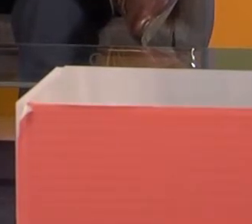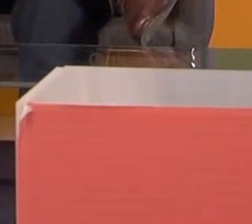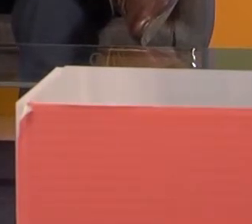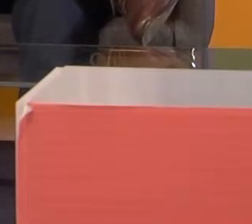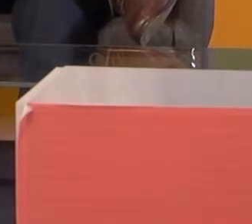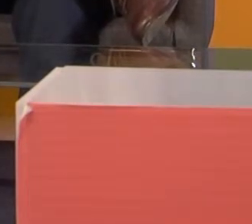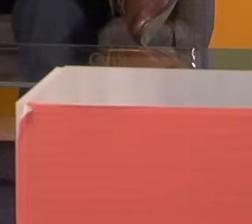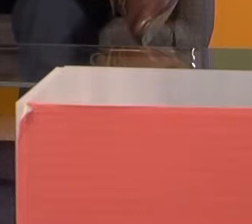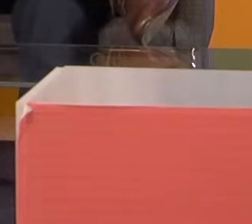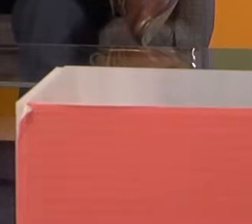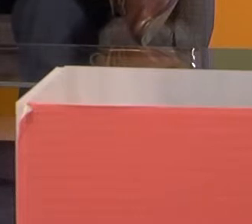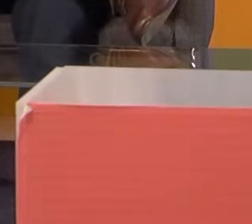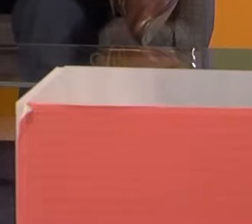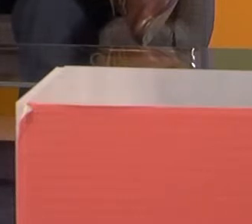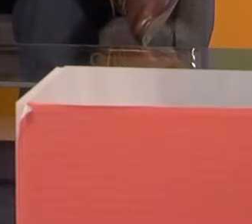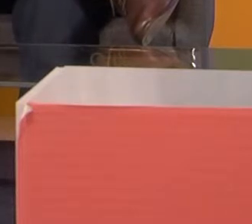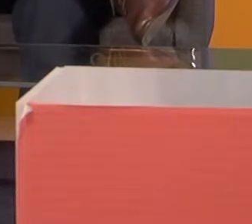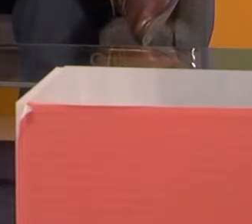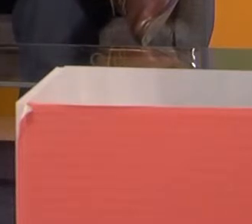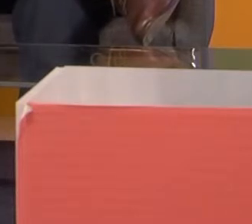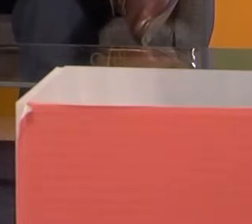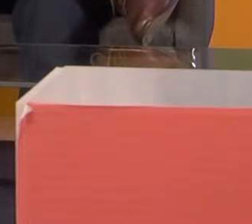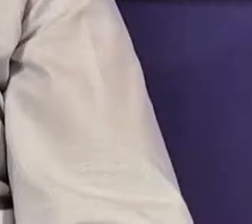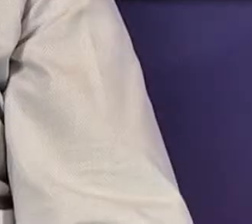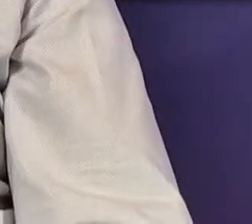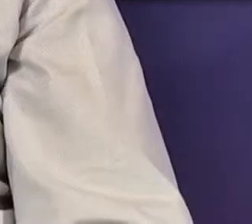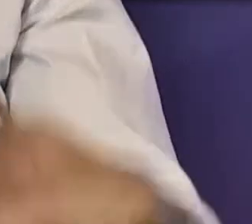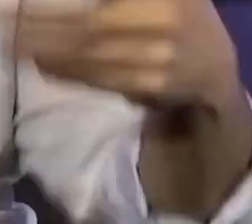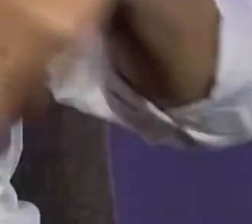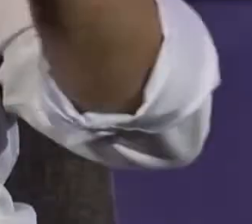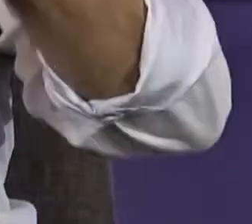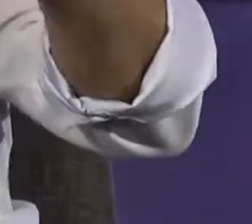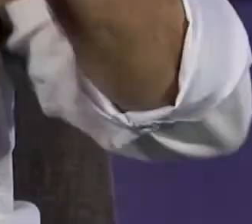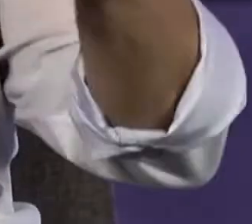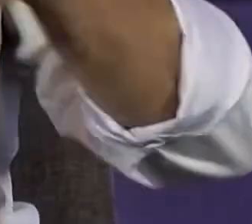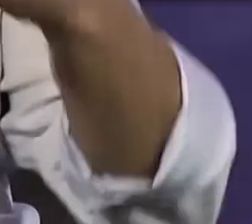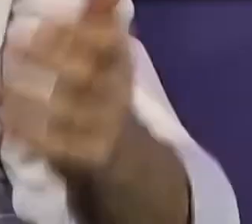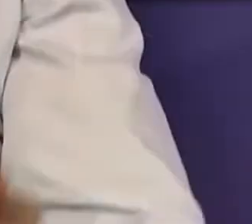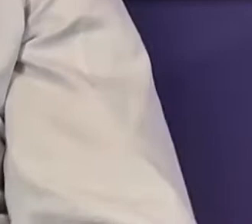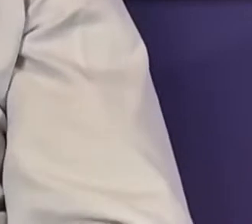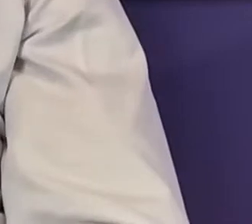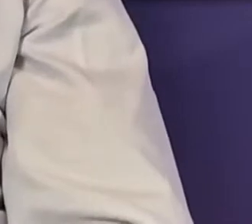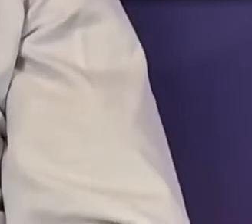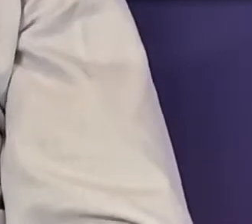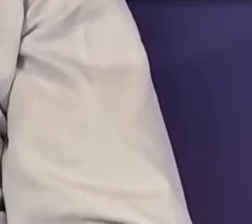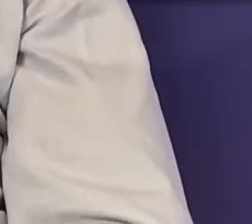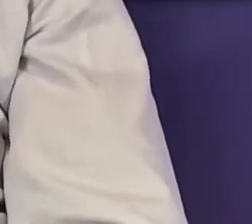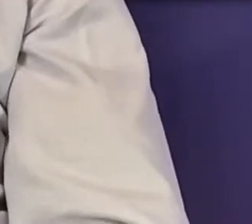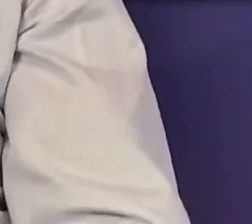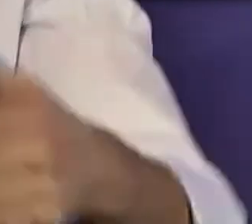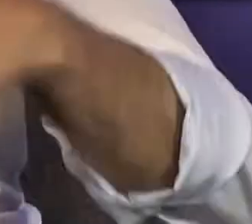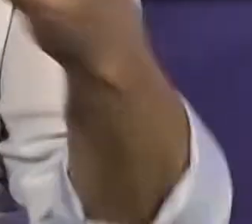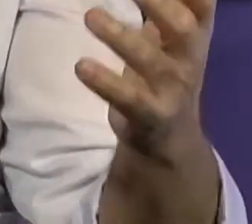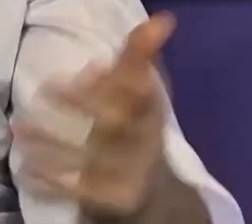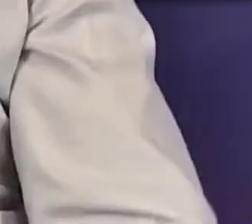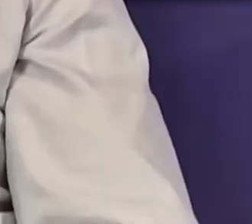no consume mucha batería, utiliza justamente un mecanismo diseñado para consumir baja energía